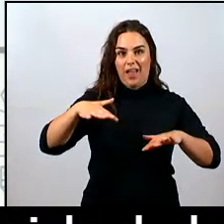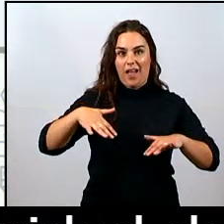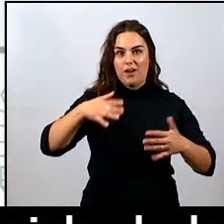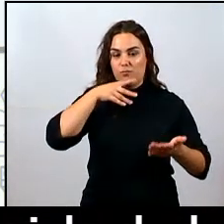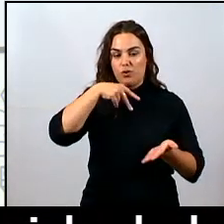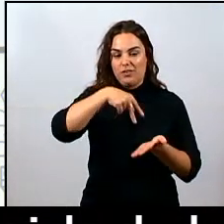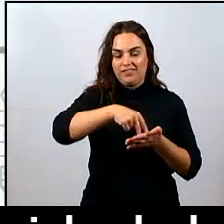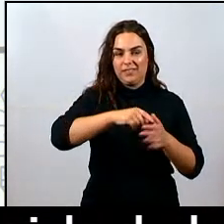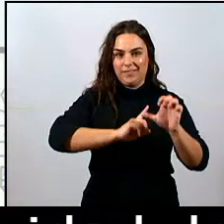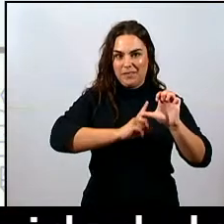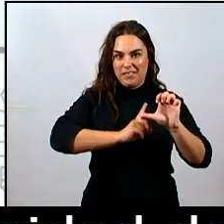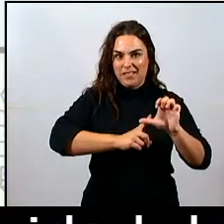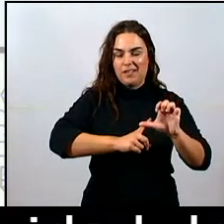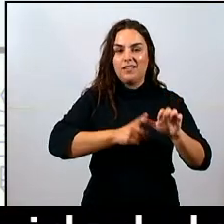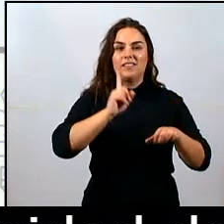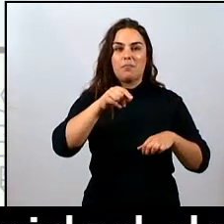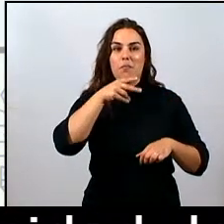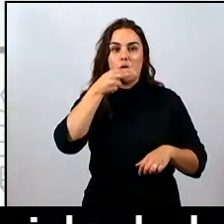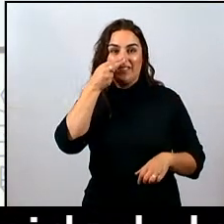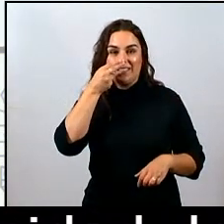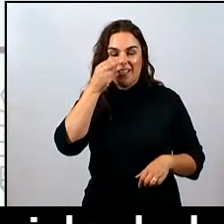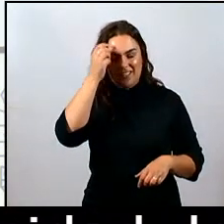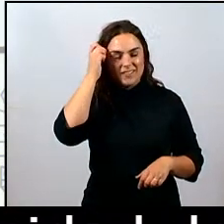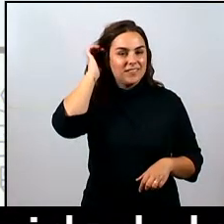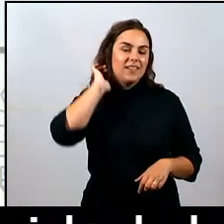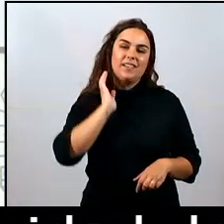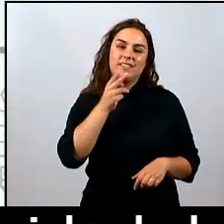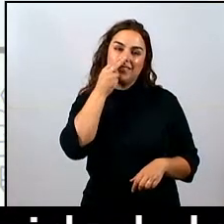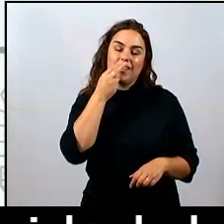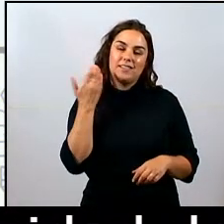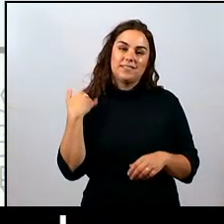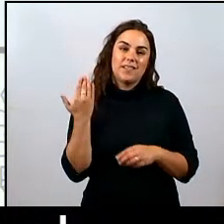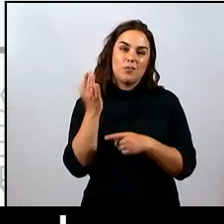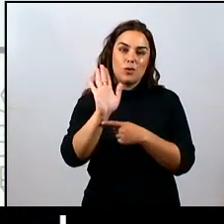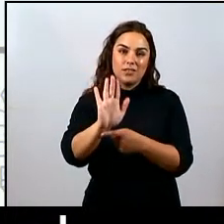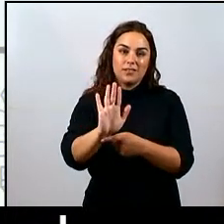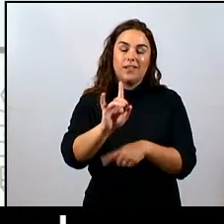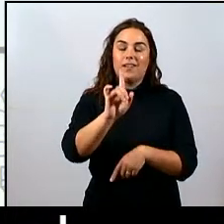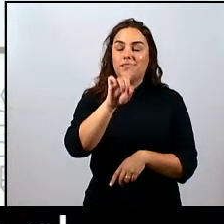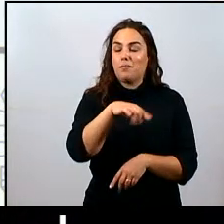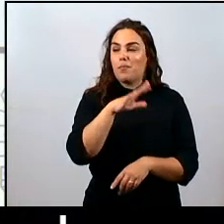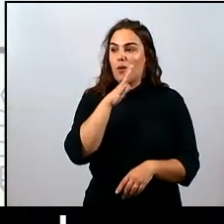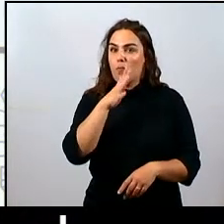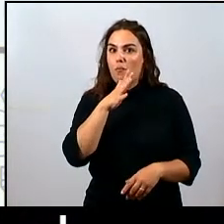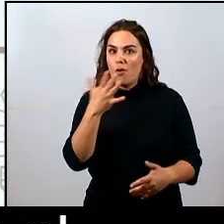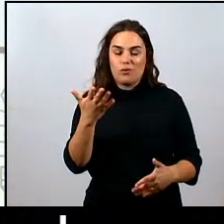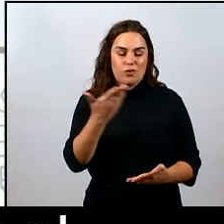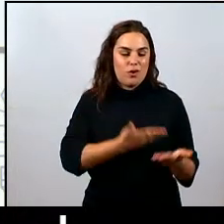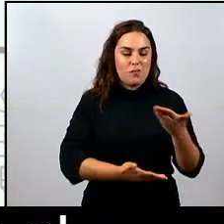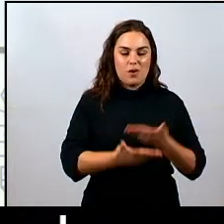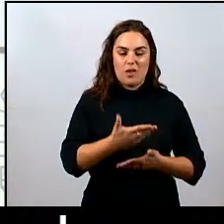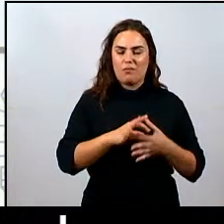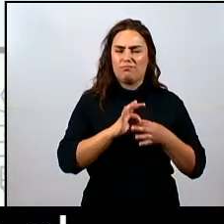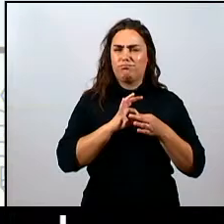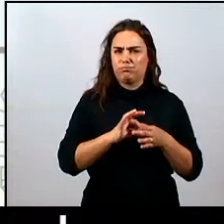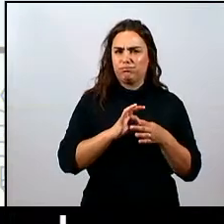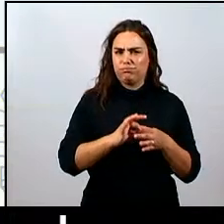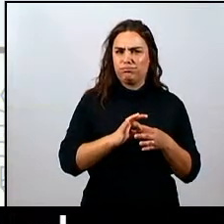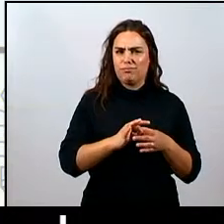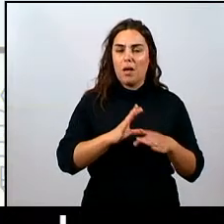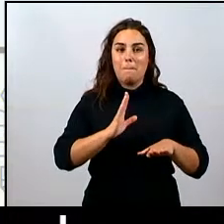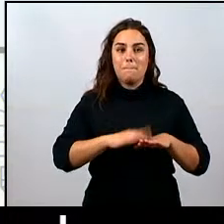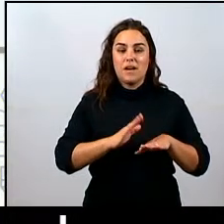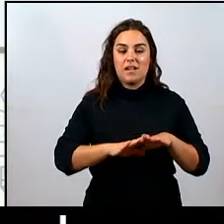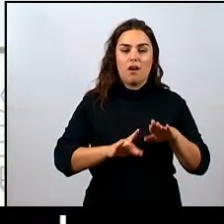en Extremadura, por su interés, por el interés que han demostrado y por esa estrecha colaboración para que